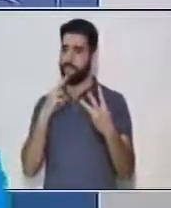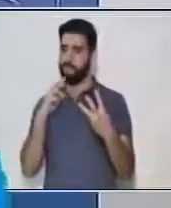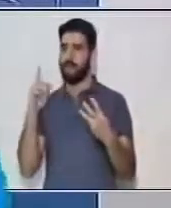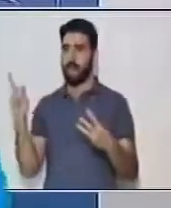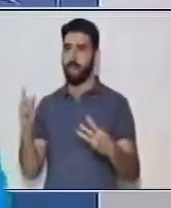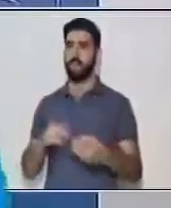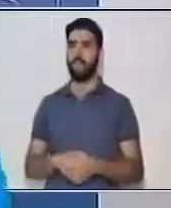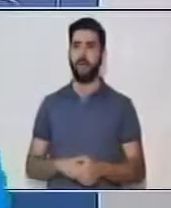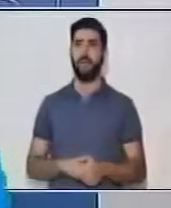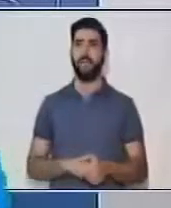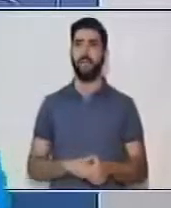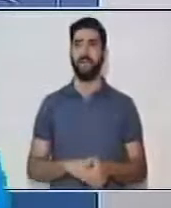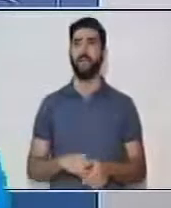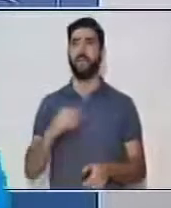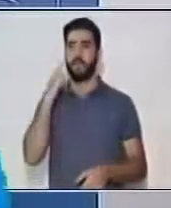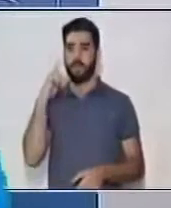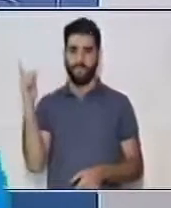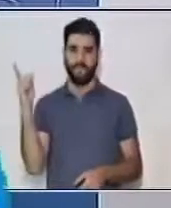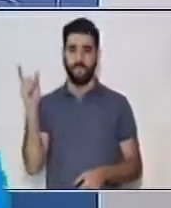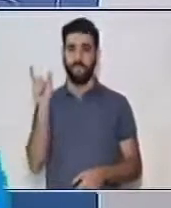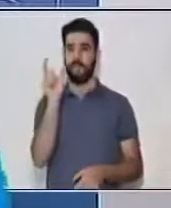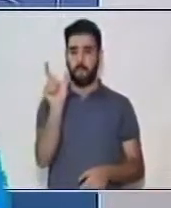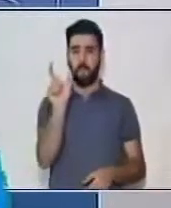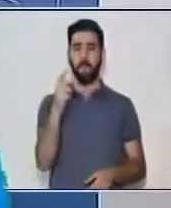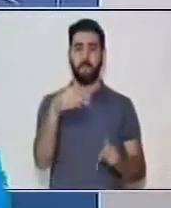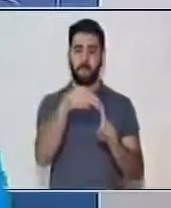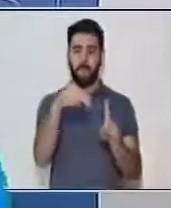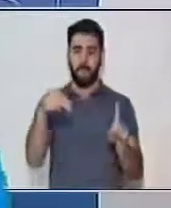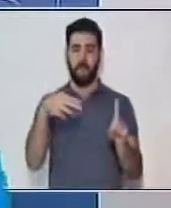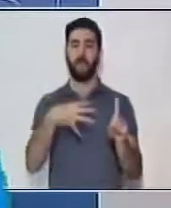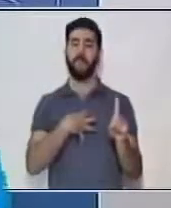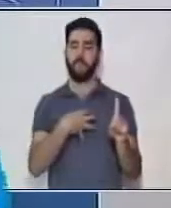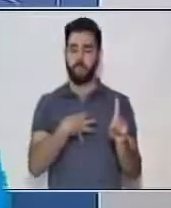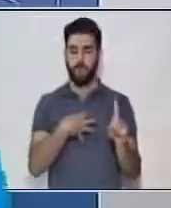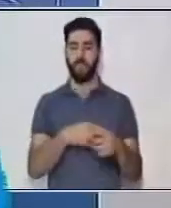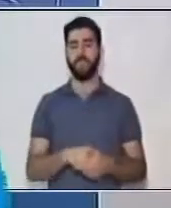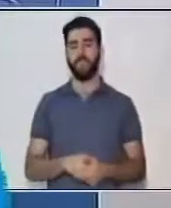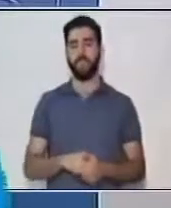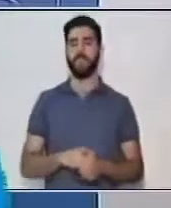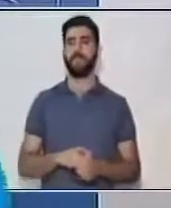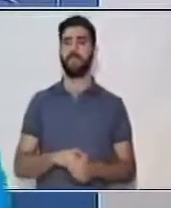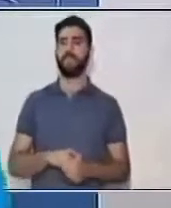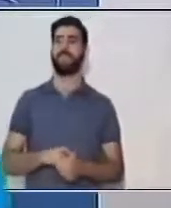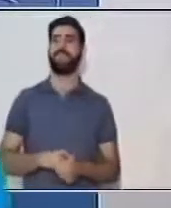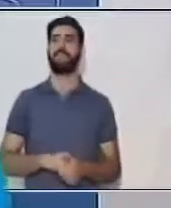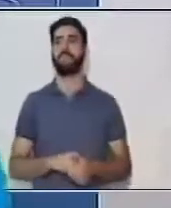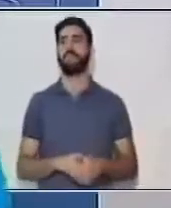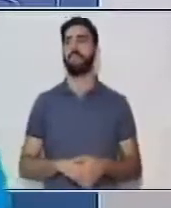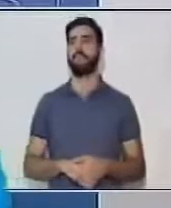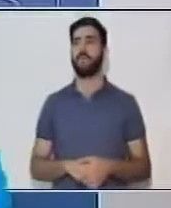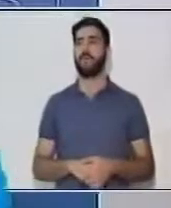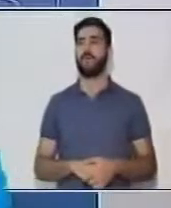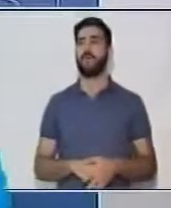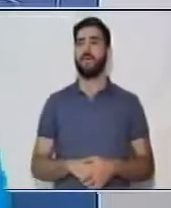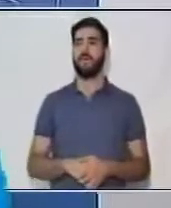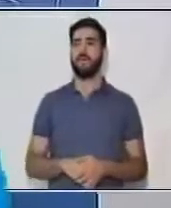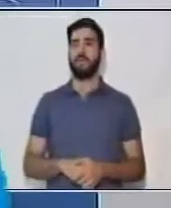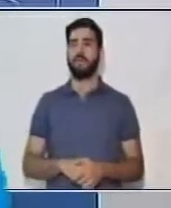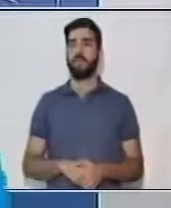es un sustantivo propio, lo voy a colocar acá. ¿Sí? Por ejemplo, acá tengo